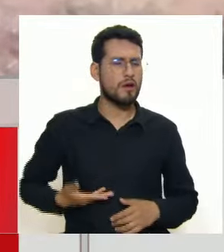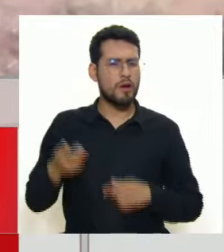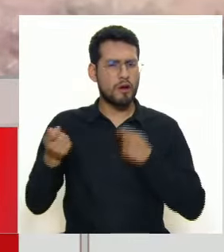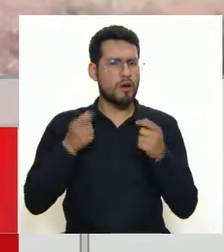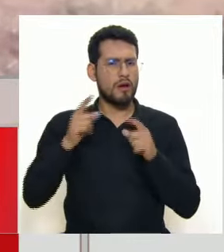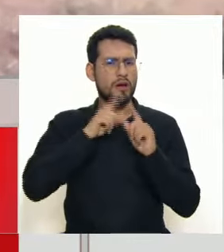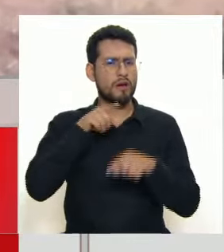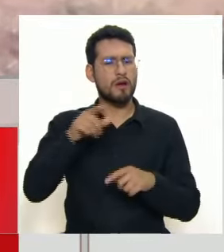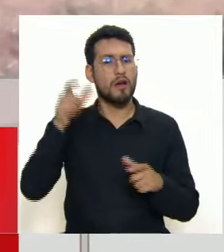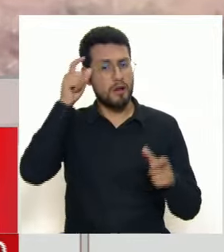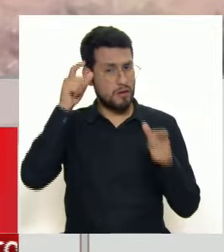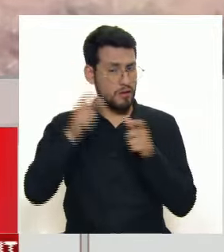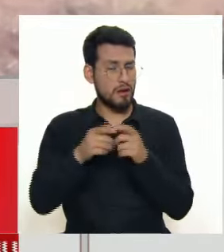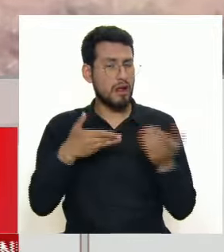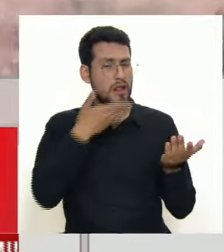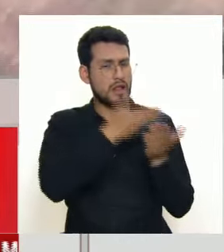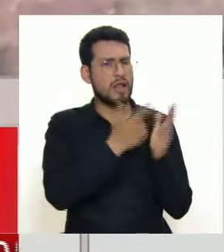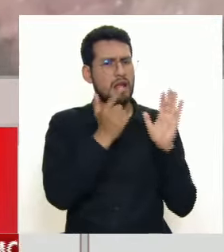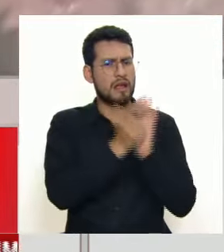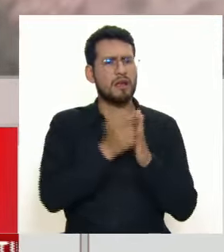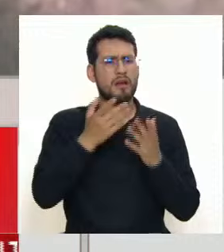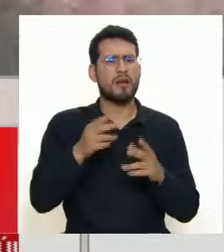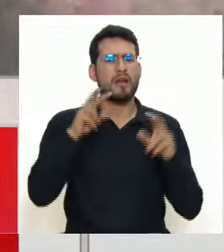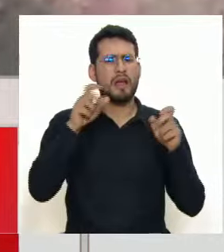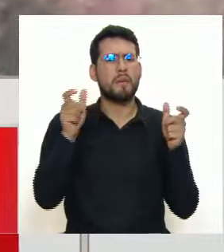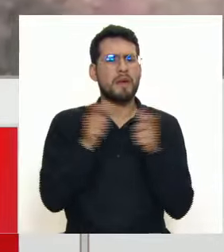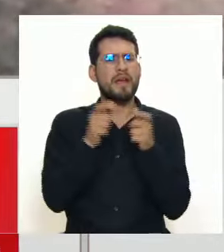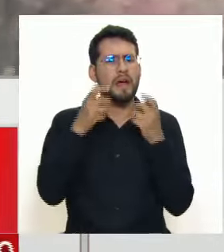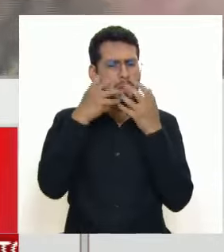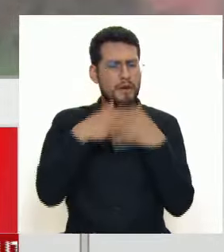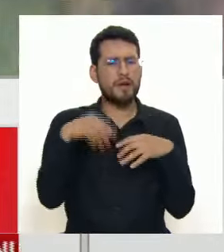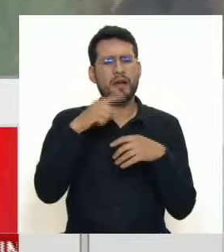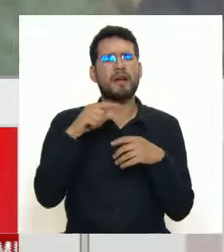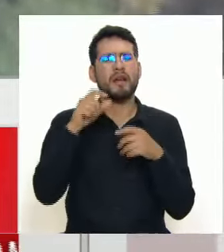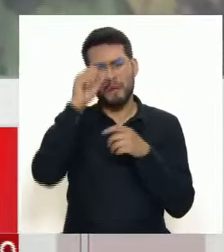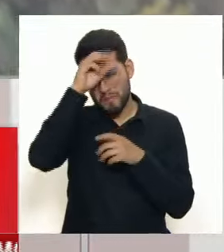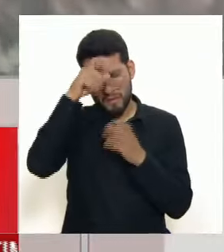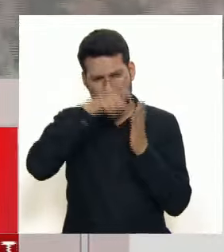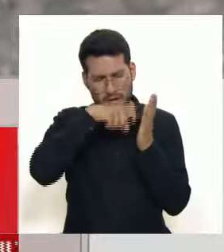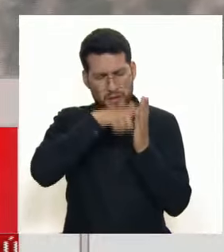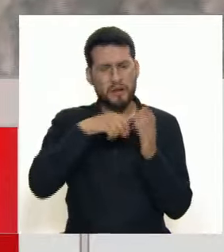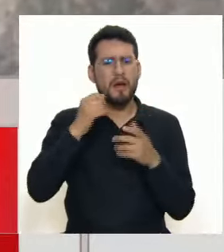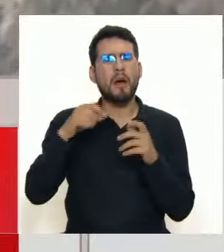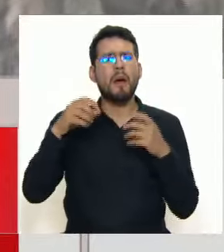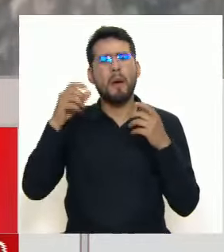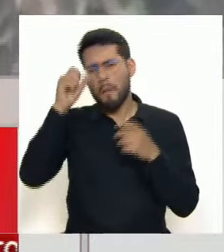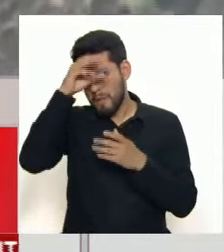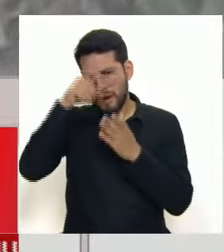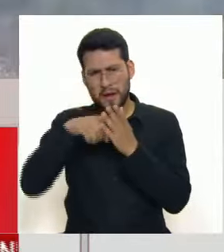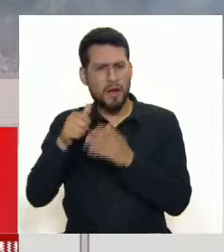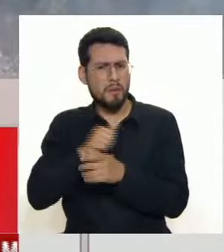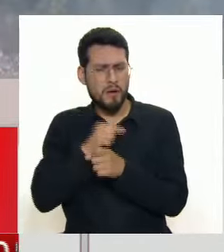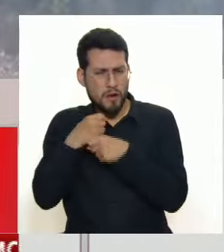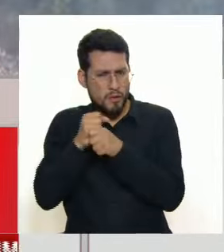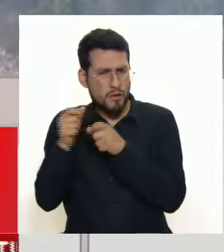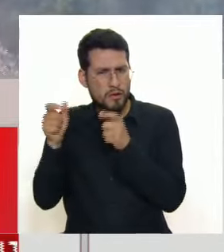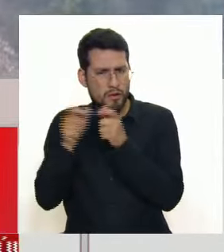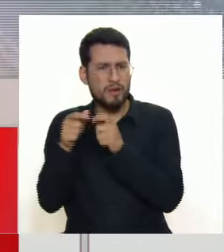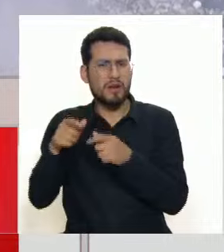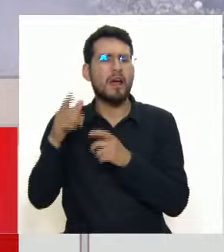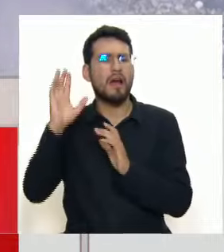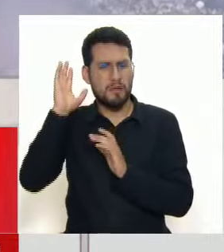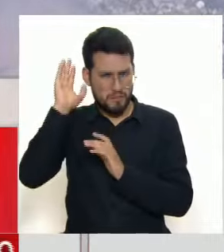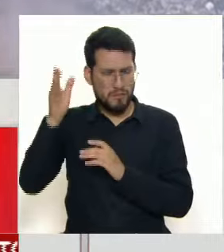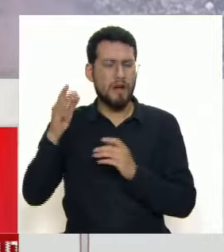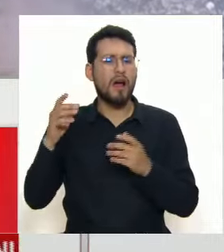Congreso de la República el día de ayer, la ley de pequeña minería y minería artesanal, que será debatida en el Pleno del Congreso,